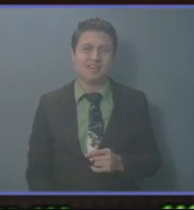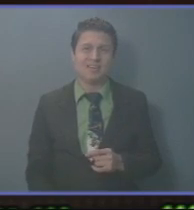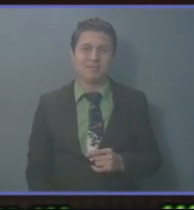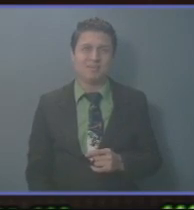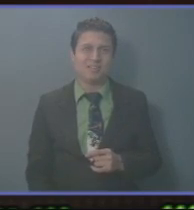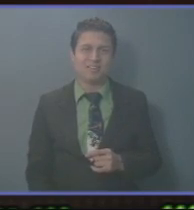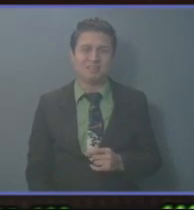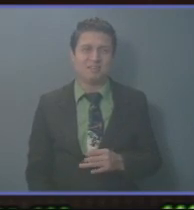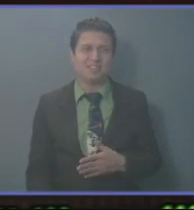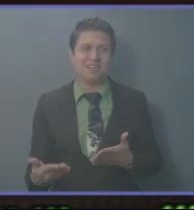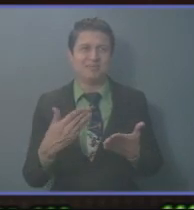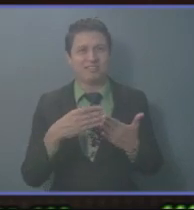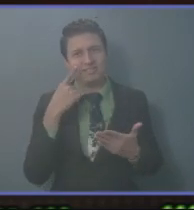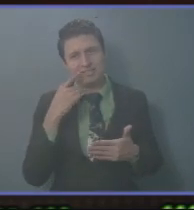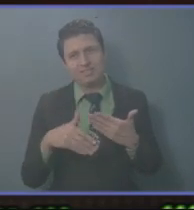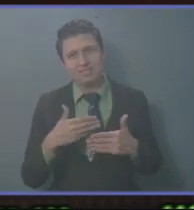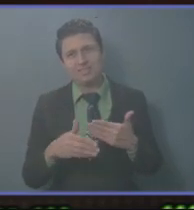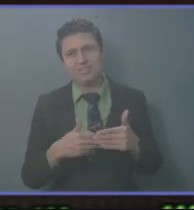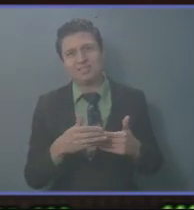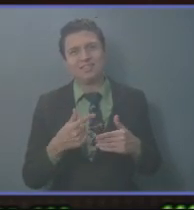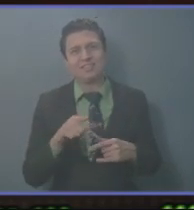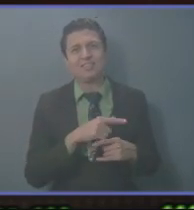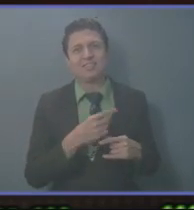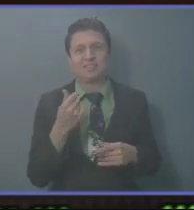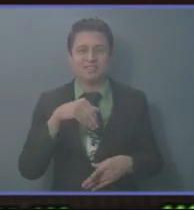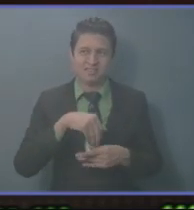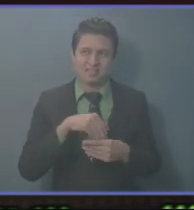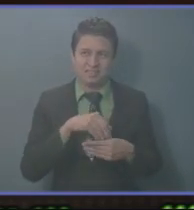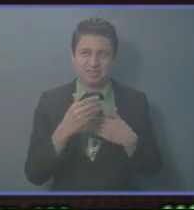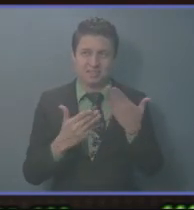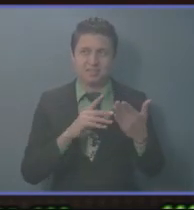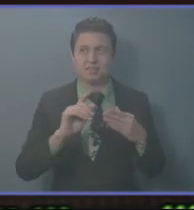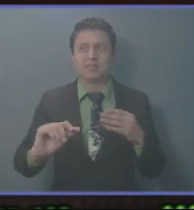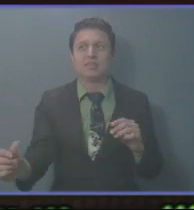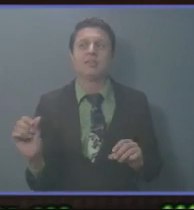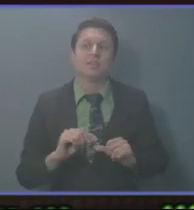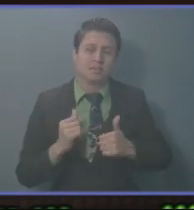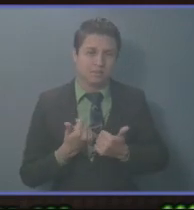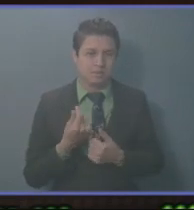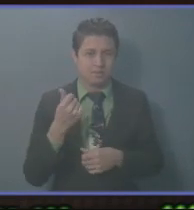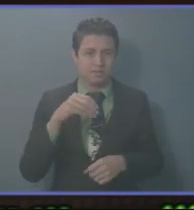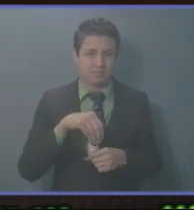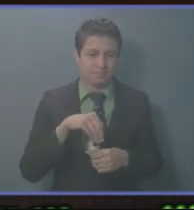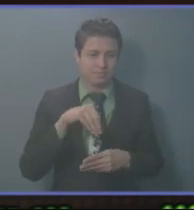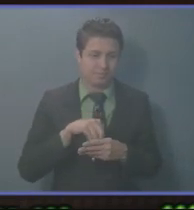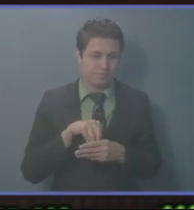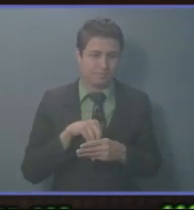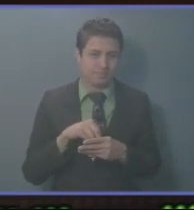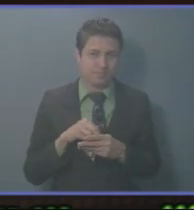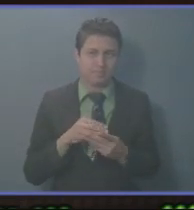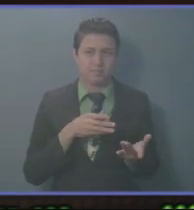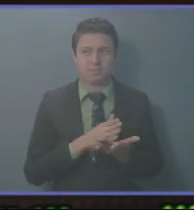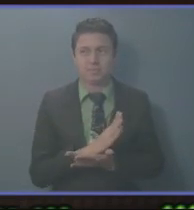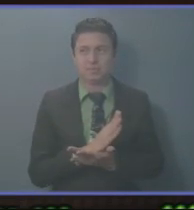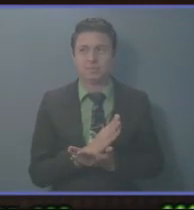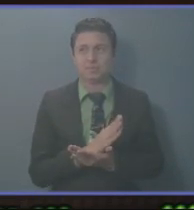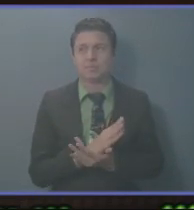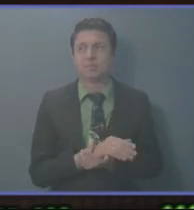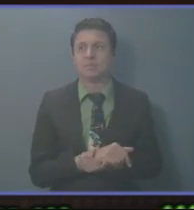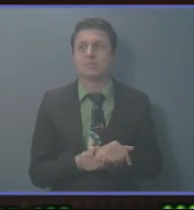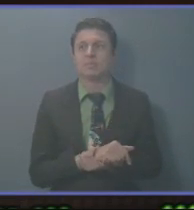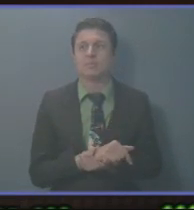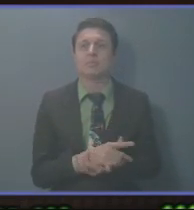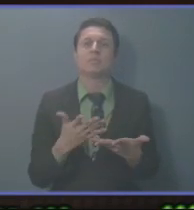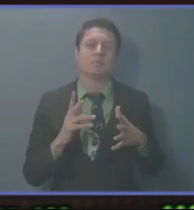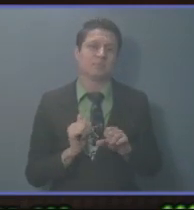Saneamiento y Fortalecimiento de bancos comerciales y asociaciones de ahorro y préstamo, a través de las cuales